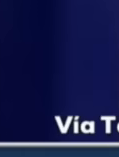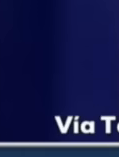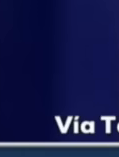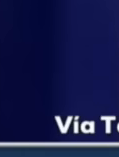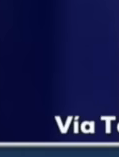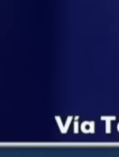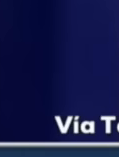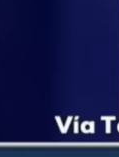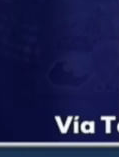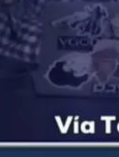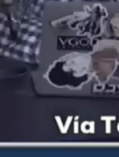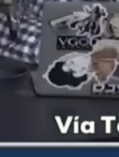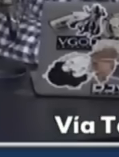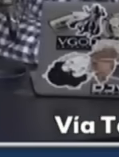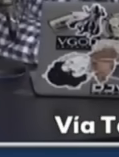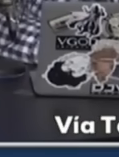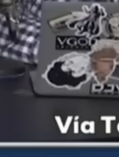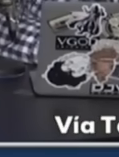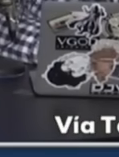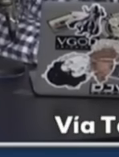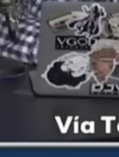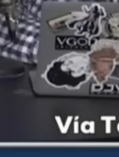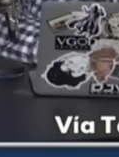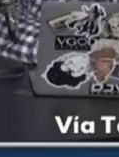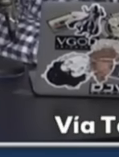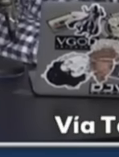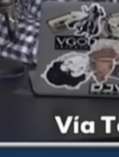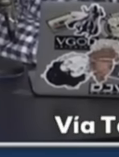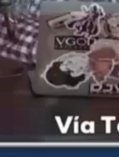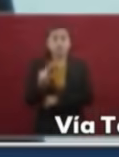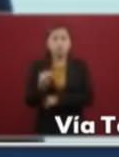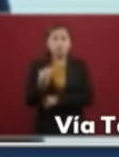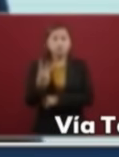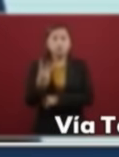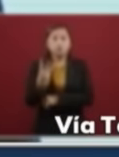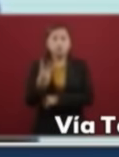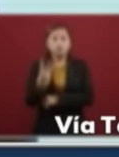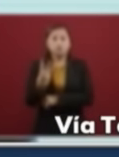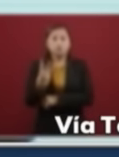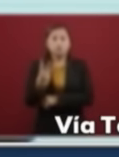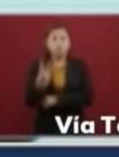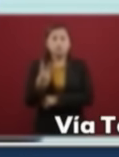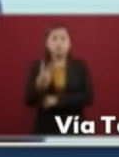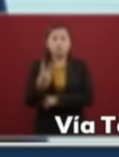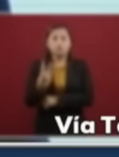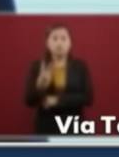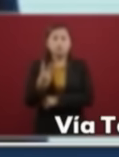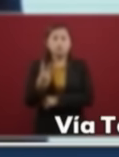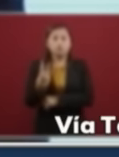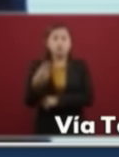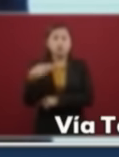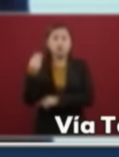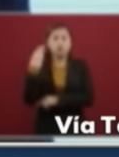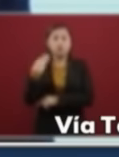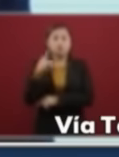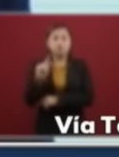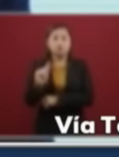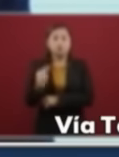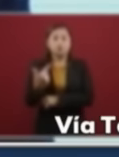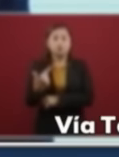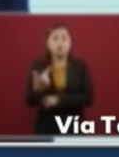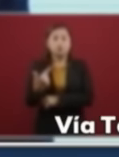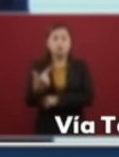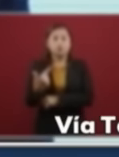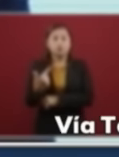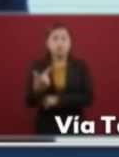mira, yo llevaba la idea de que podía hacer 2 preguntas y pensé, lo más grave en México son los muertos que nos están matando y le quería preguntar de eso.